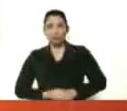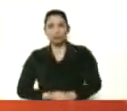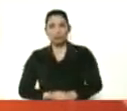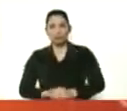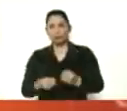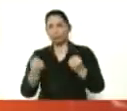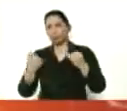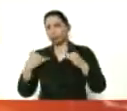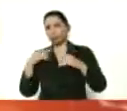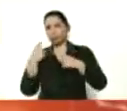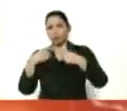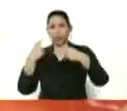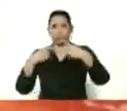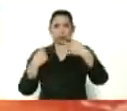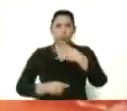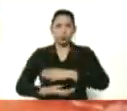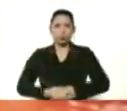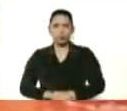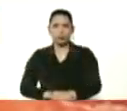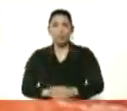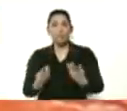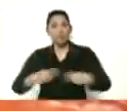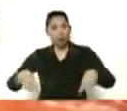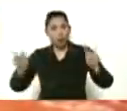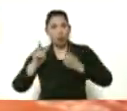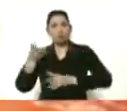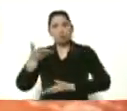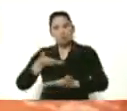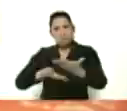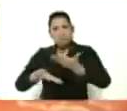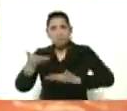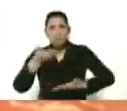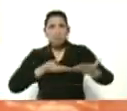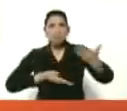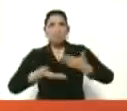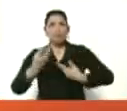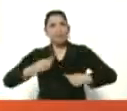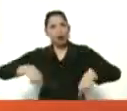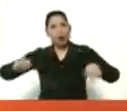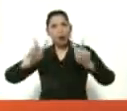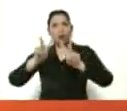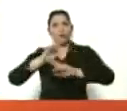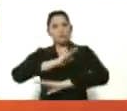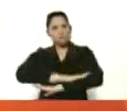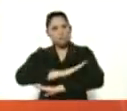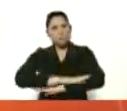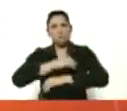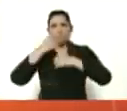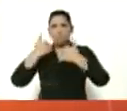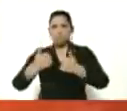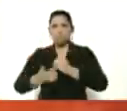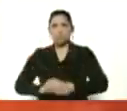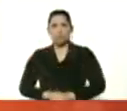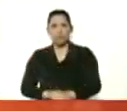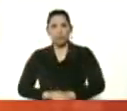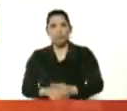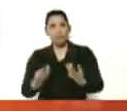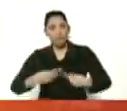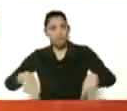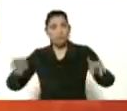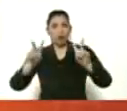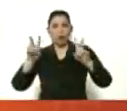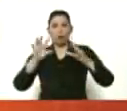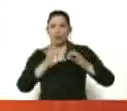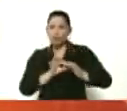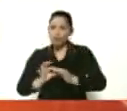tantas cosas, ¿verdad? Del valor de la solidaridad, del valor de la disciplina, del valor de la